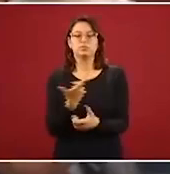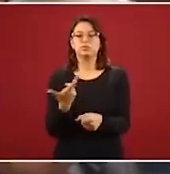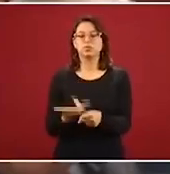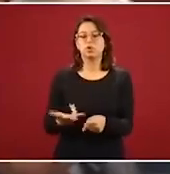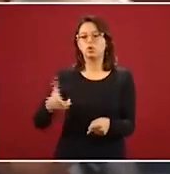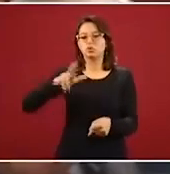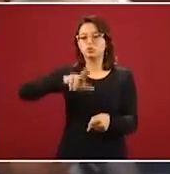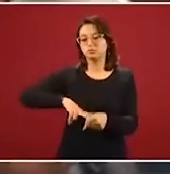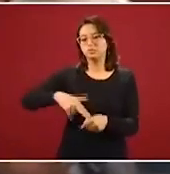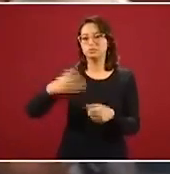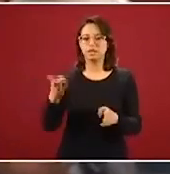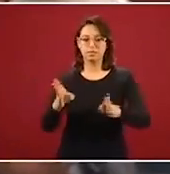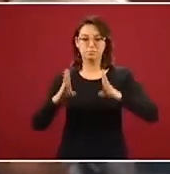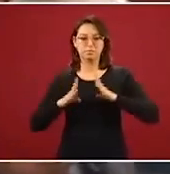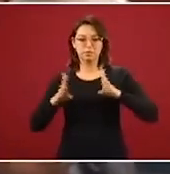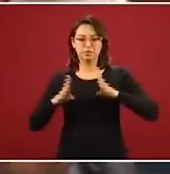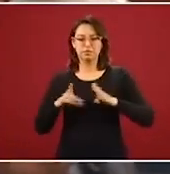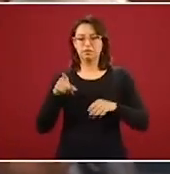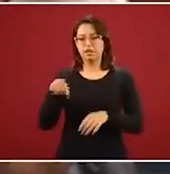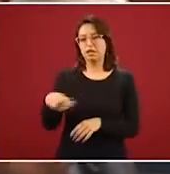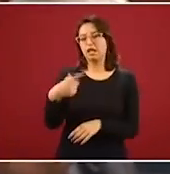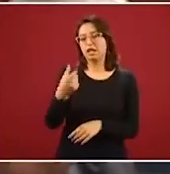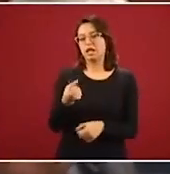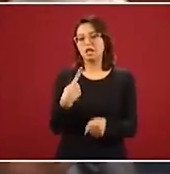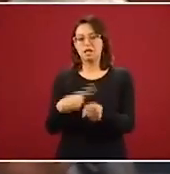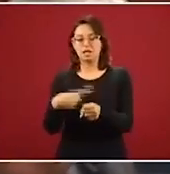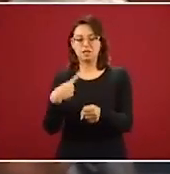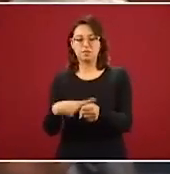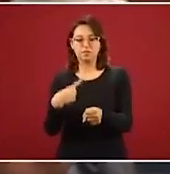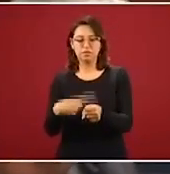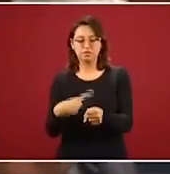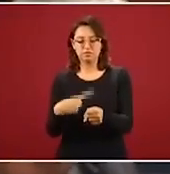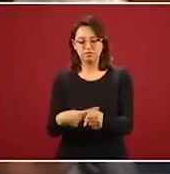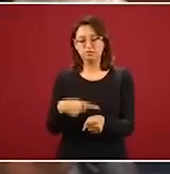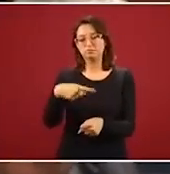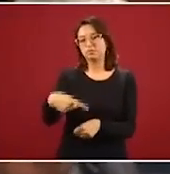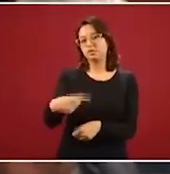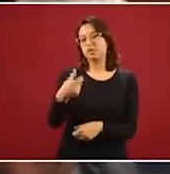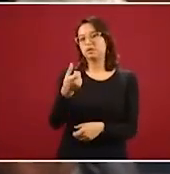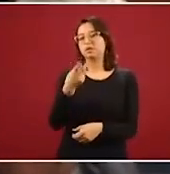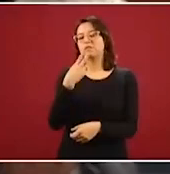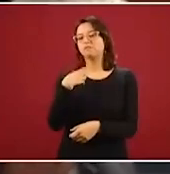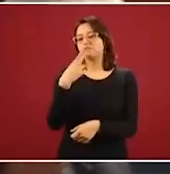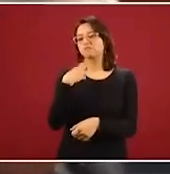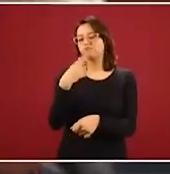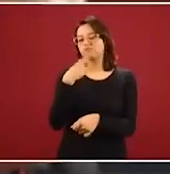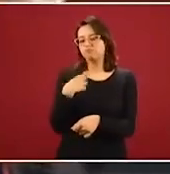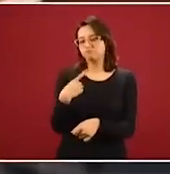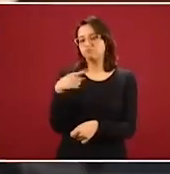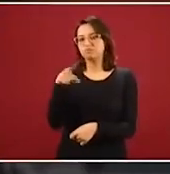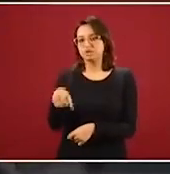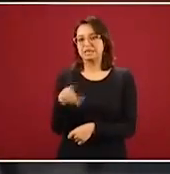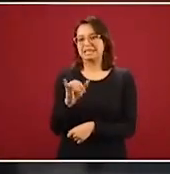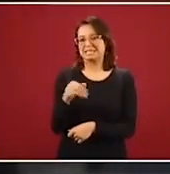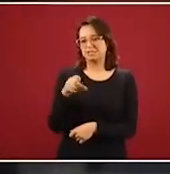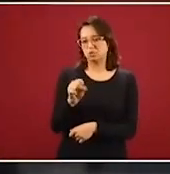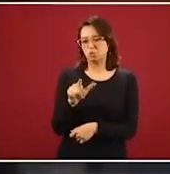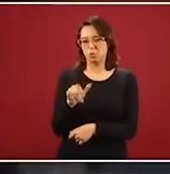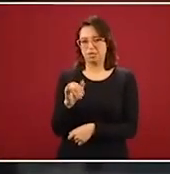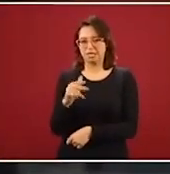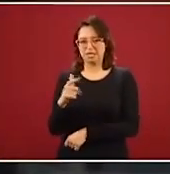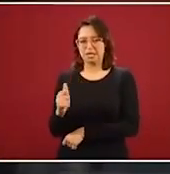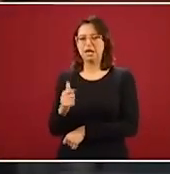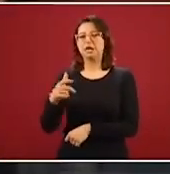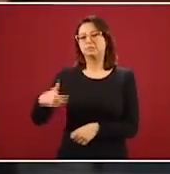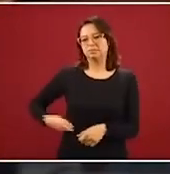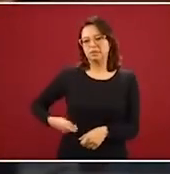el medicamento para la enfermedad de la diabetes, el cual es la insulina. Solo preguntarle, señor secretario, si usted tiene conocimiento de este tema